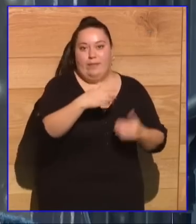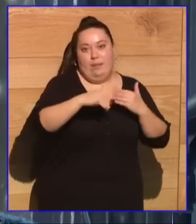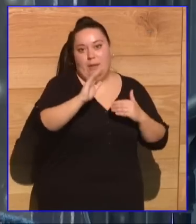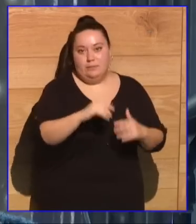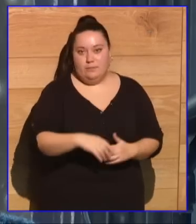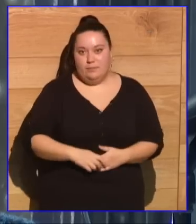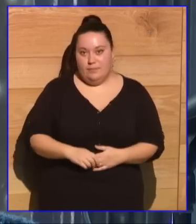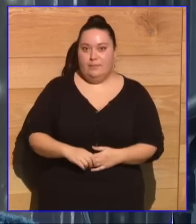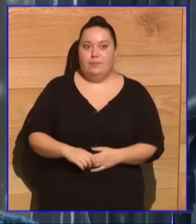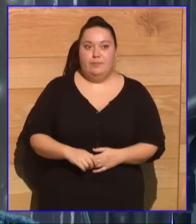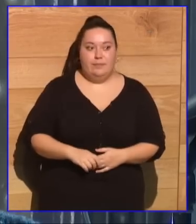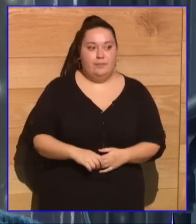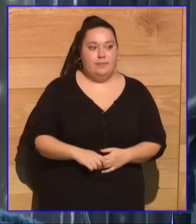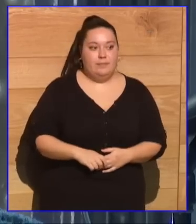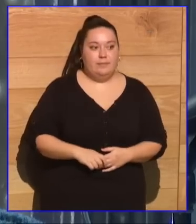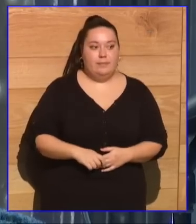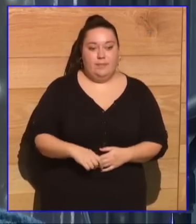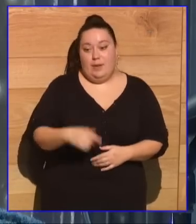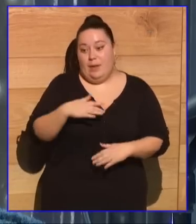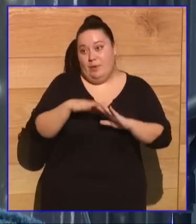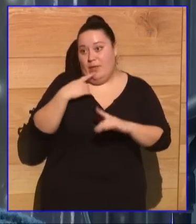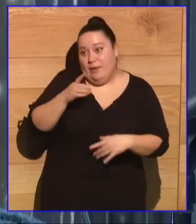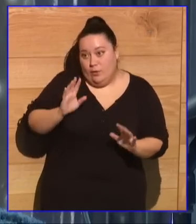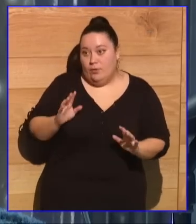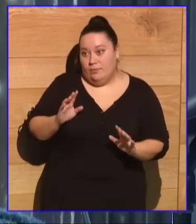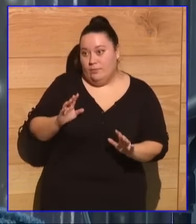Javi. Lamento comunicarte.